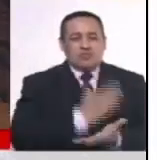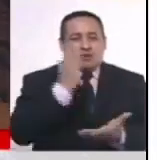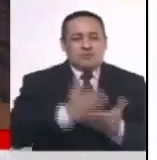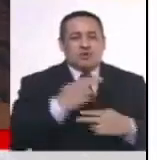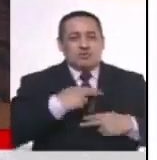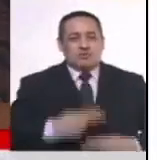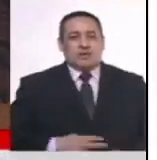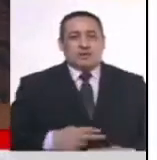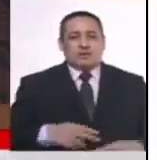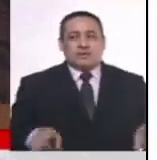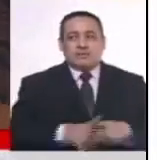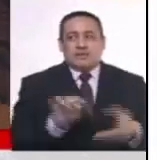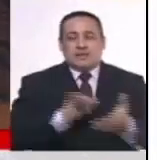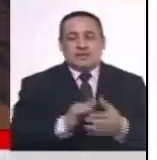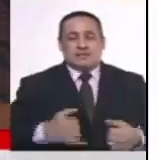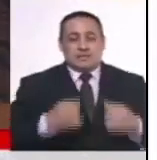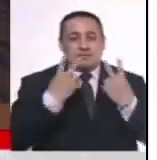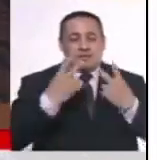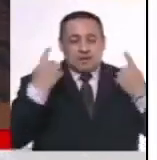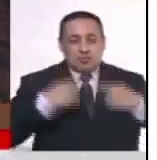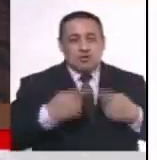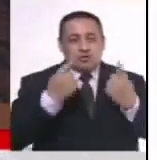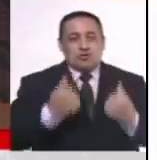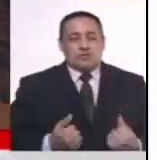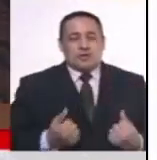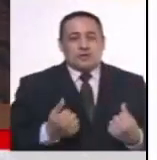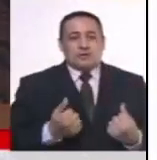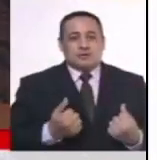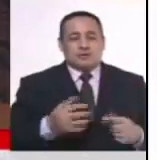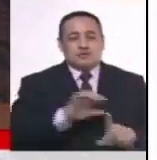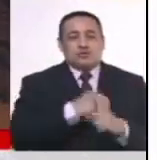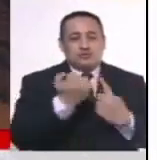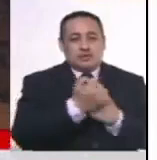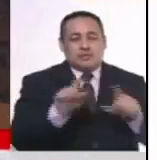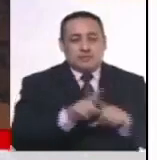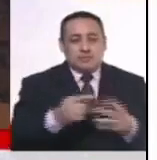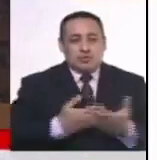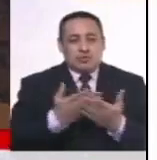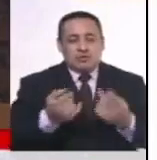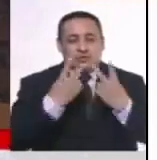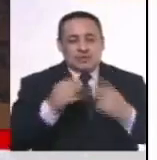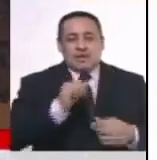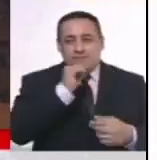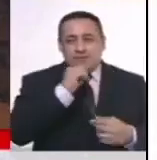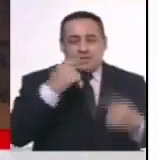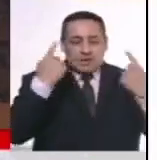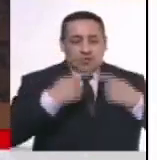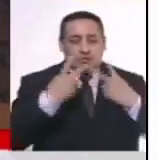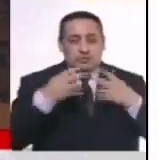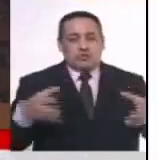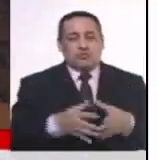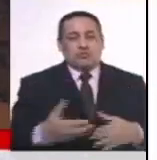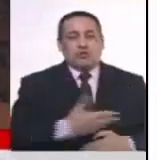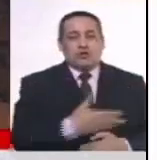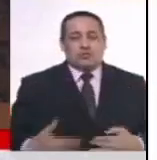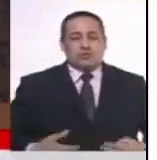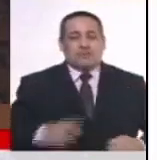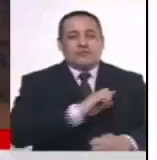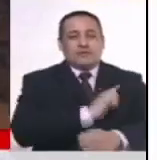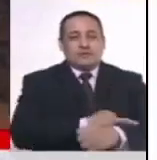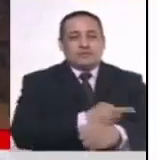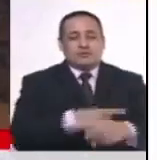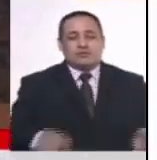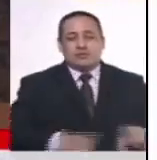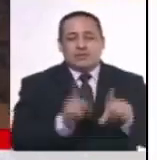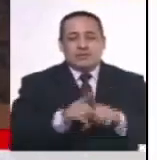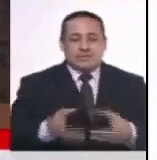humana, ambiental, económica y social, evidenciando la falta de estrategia del Estado en el fortalecimiento